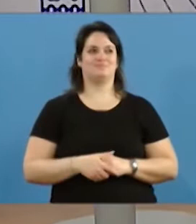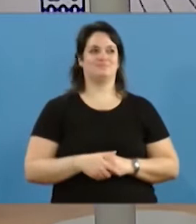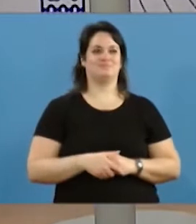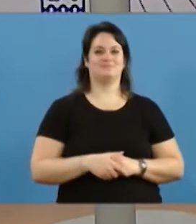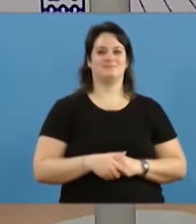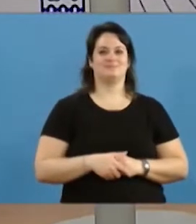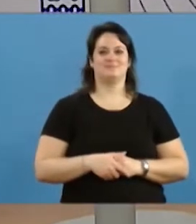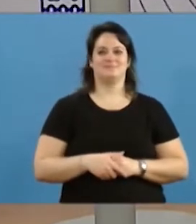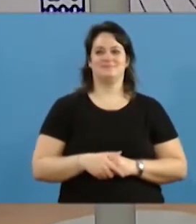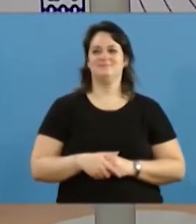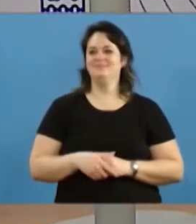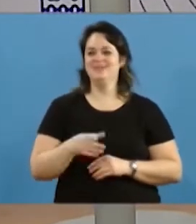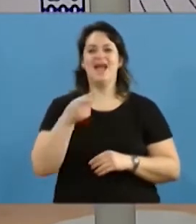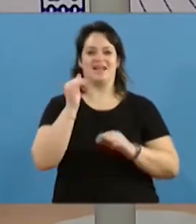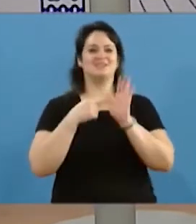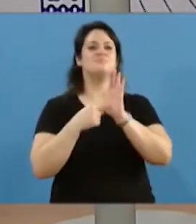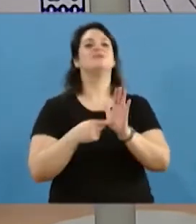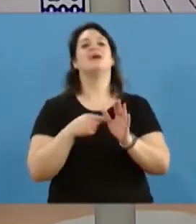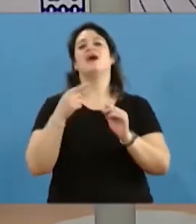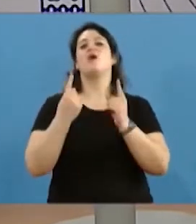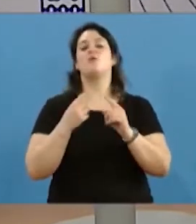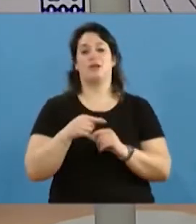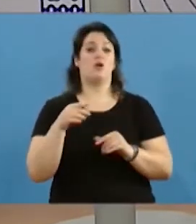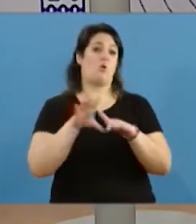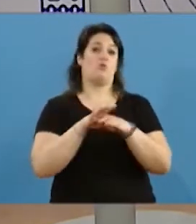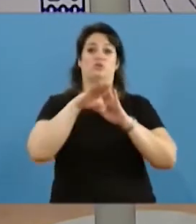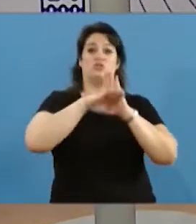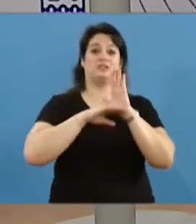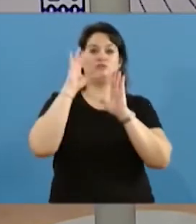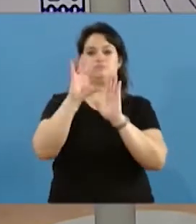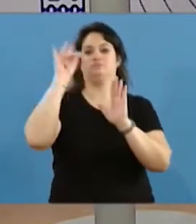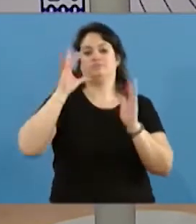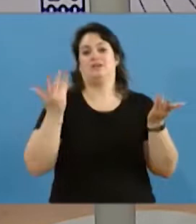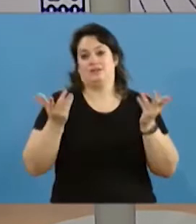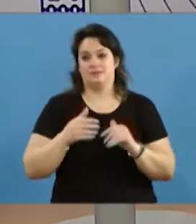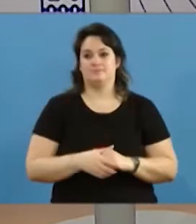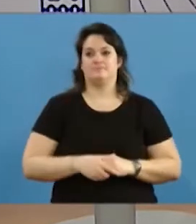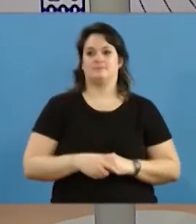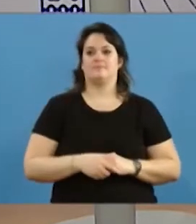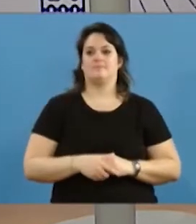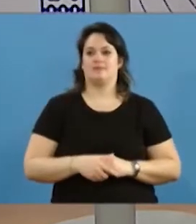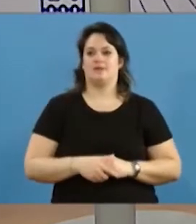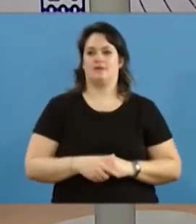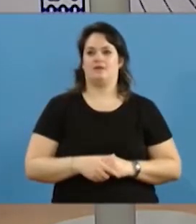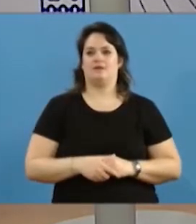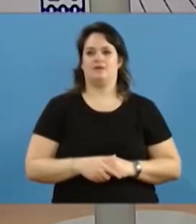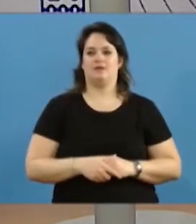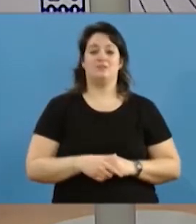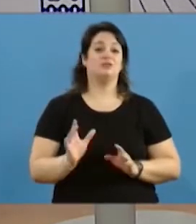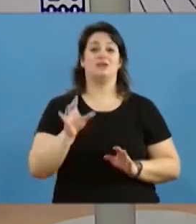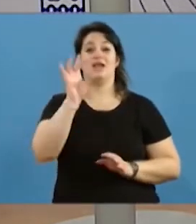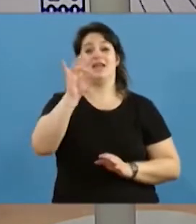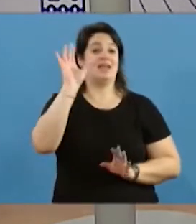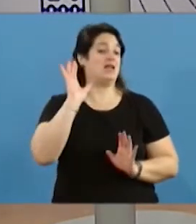sí tenemos nuestra muestra. ¿Cuál es la muestra? El texto que nos leyó Tommy. Claro. Ahora sí, entonces ya tenemos lo que yo algo específico.